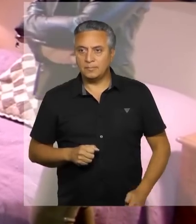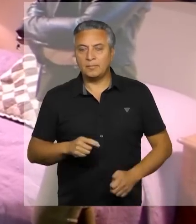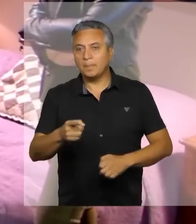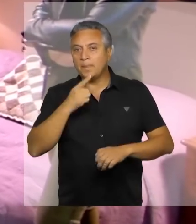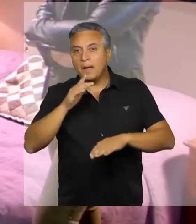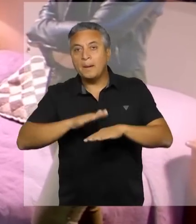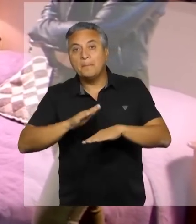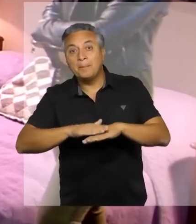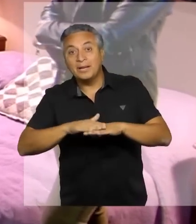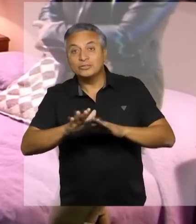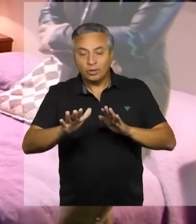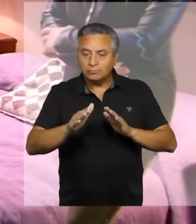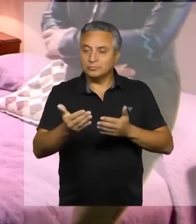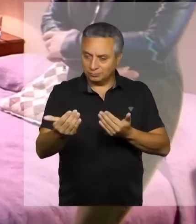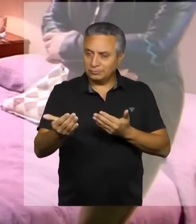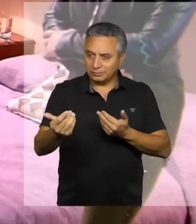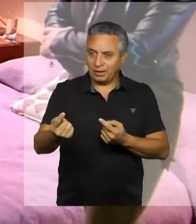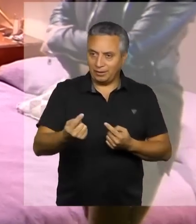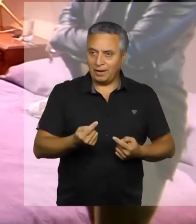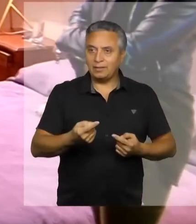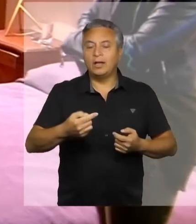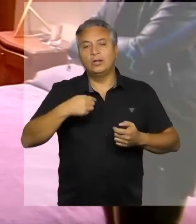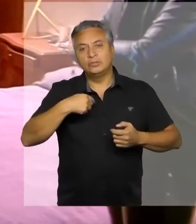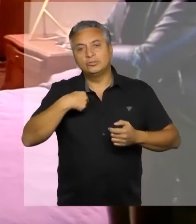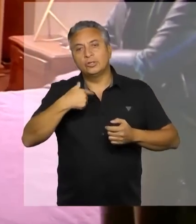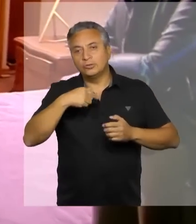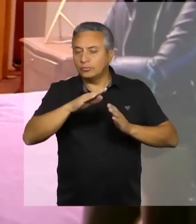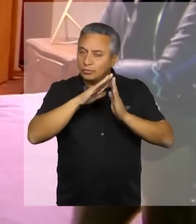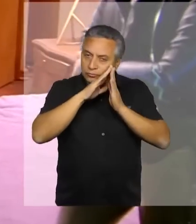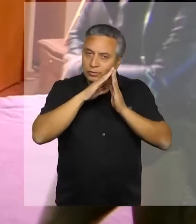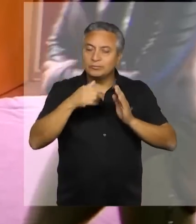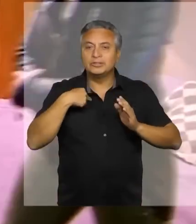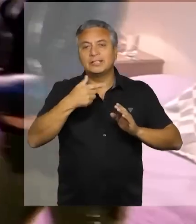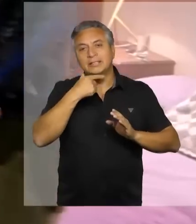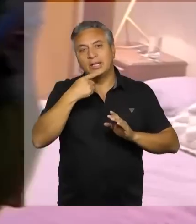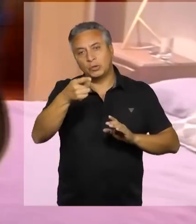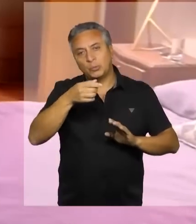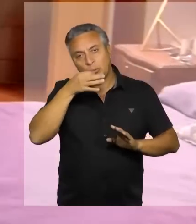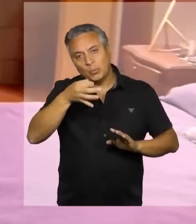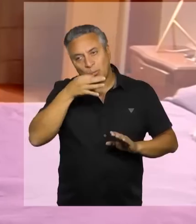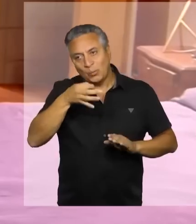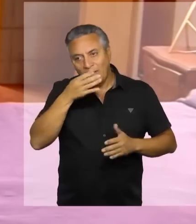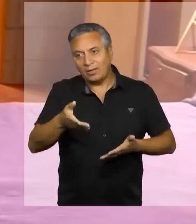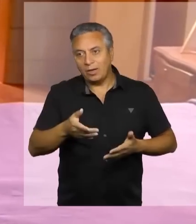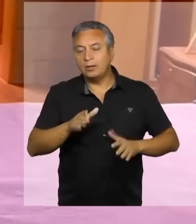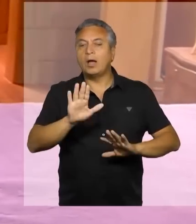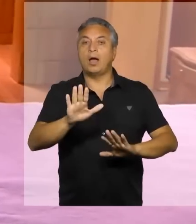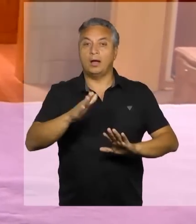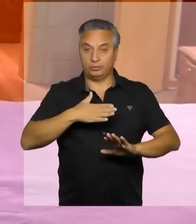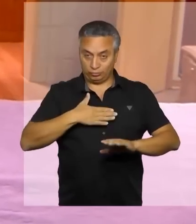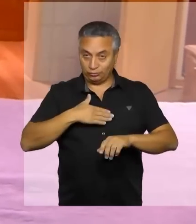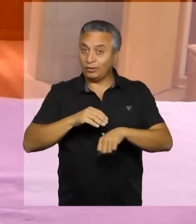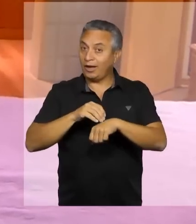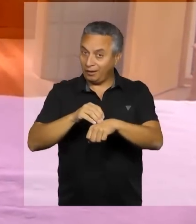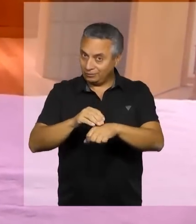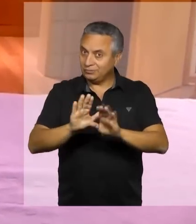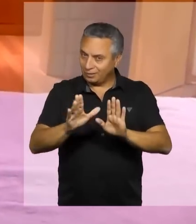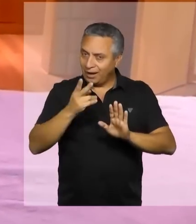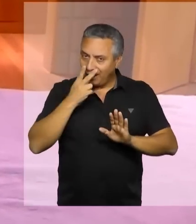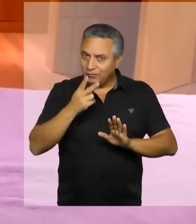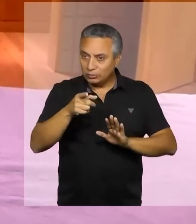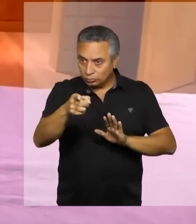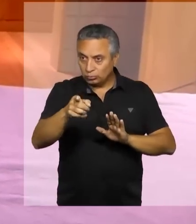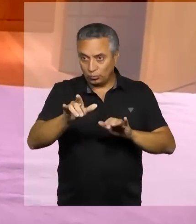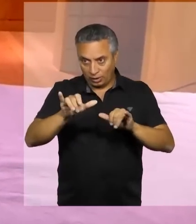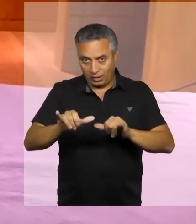Adelante, Mili. Es que yo me voy a acostar y quiero que me leas mi cuenta. Ah, mira, te propongo algo. Tú te quedas